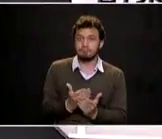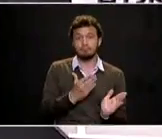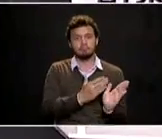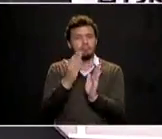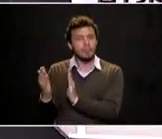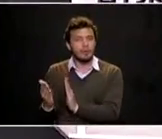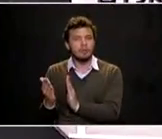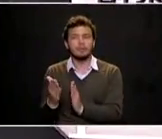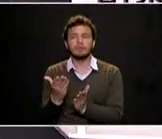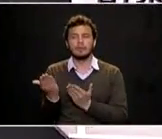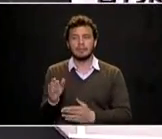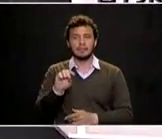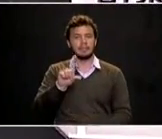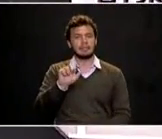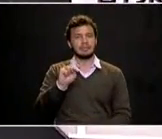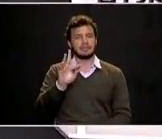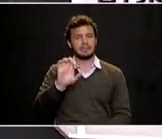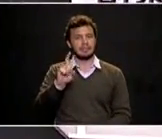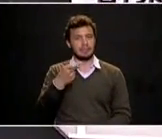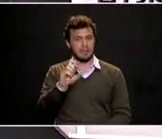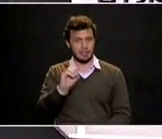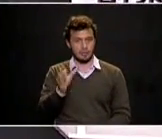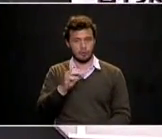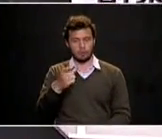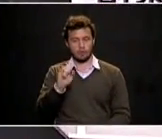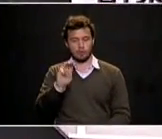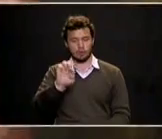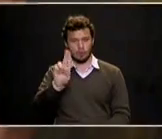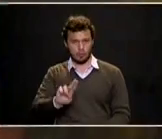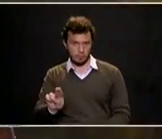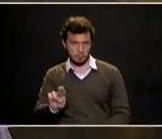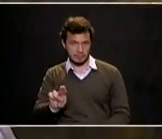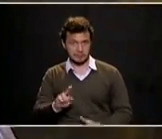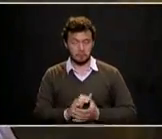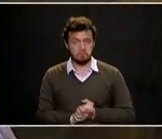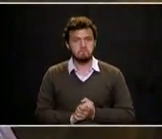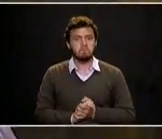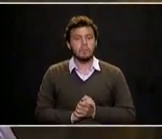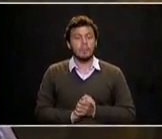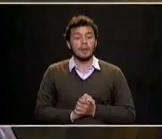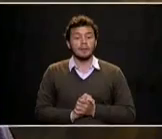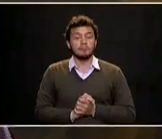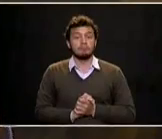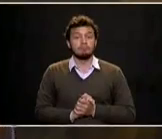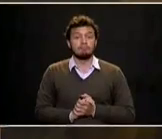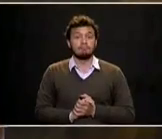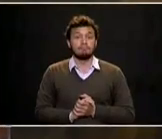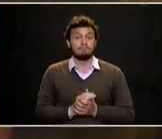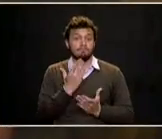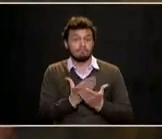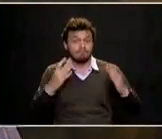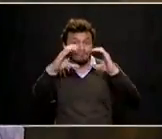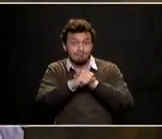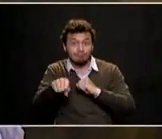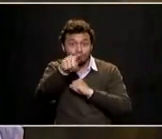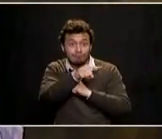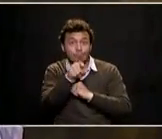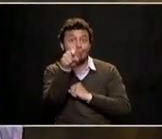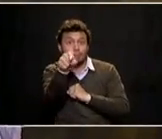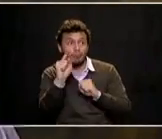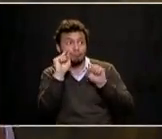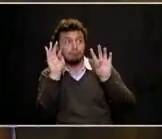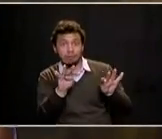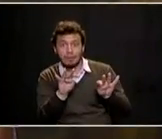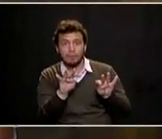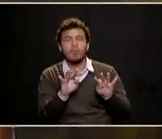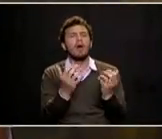Santiago Gómez Barrera, del Movimiento Seguimos Contando con Vos. Bueno, muy buenas noches a todas las personas que nos ven. Mire, precisamente lo que hay que hacer en Medellín